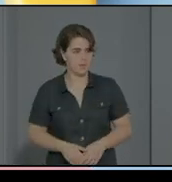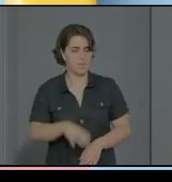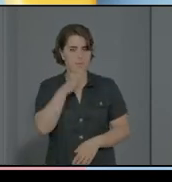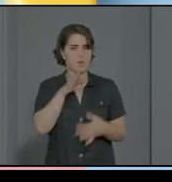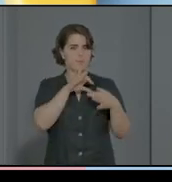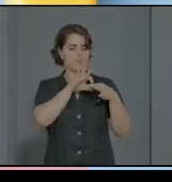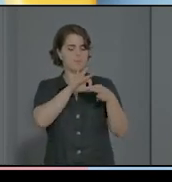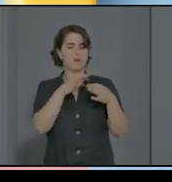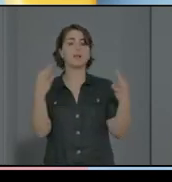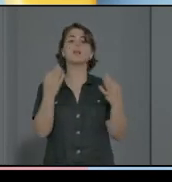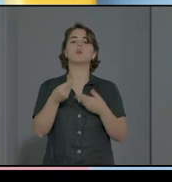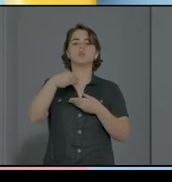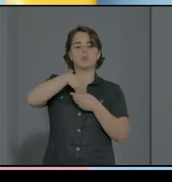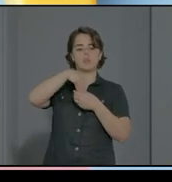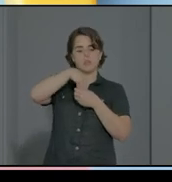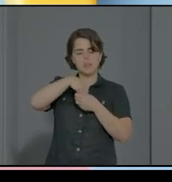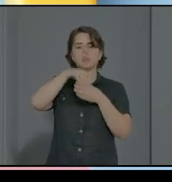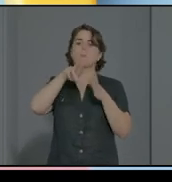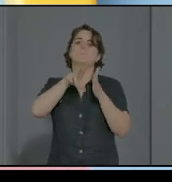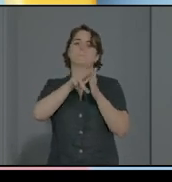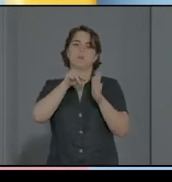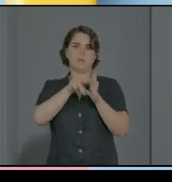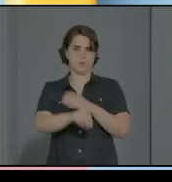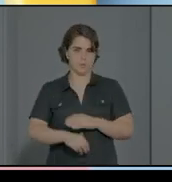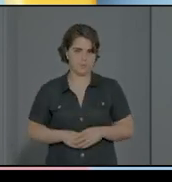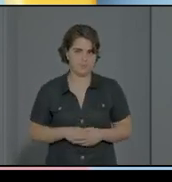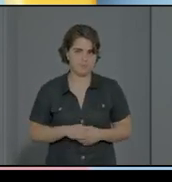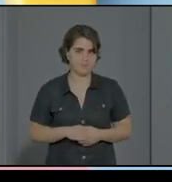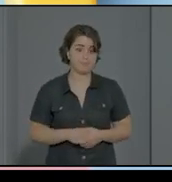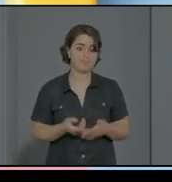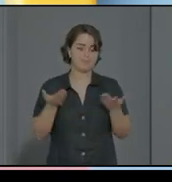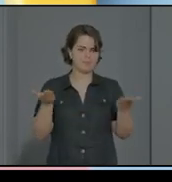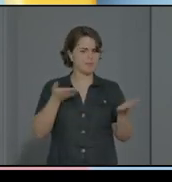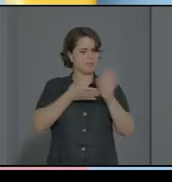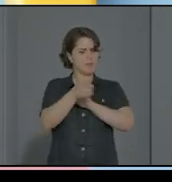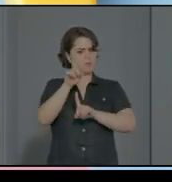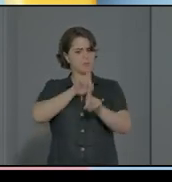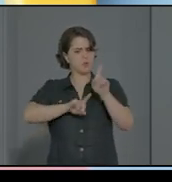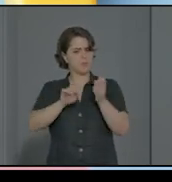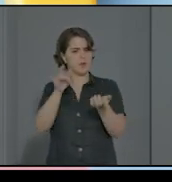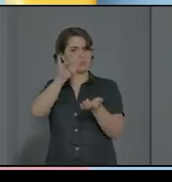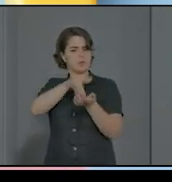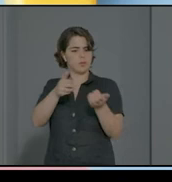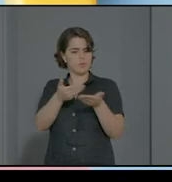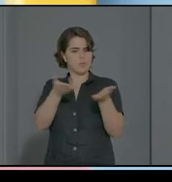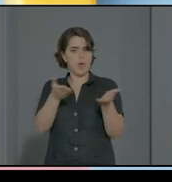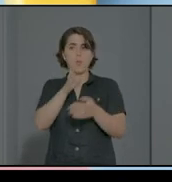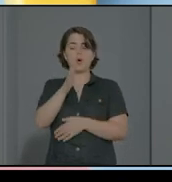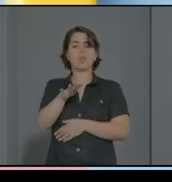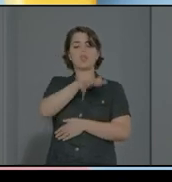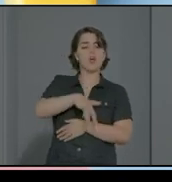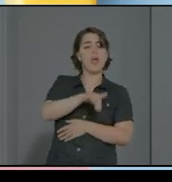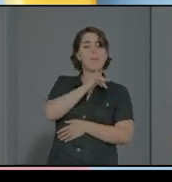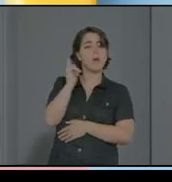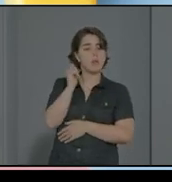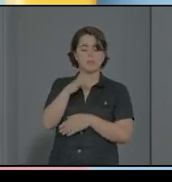el contenido del video. Y esto nos abre un problema, porque si ves las partes amarillas, parecen